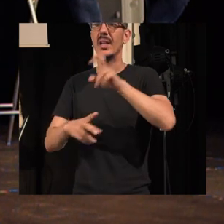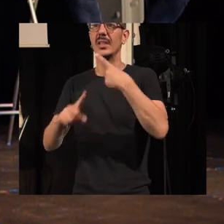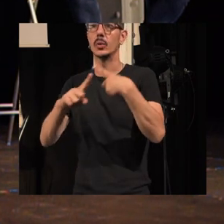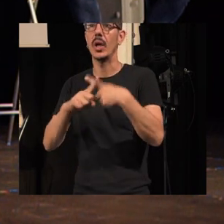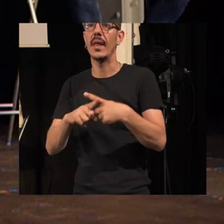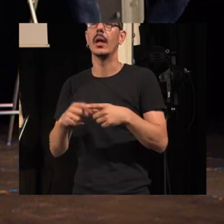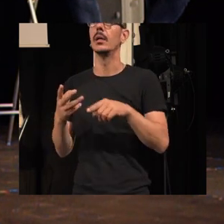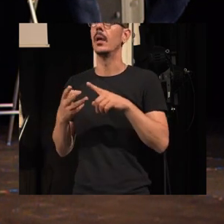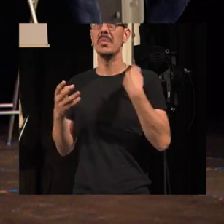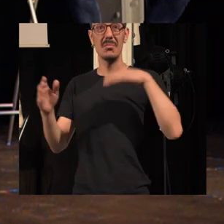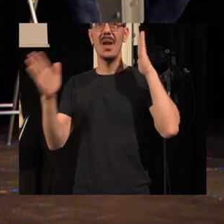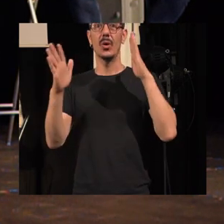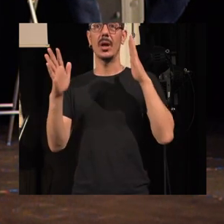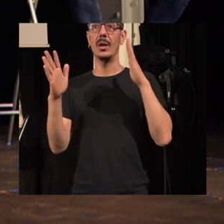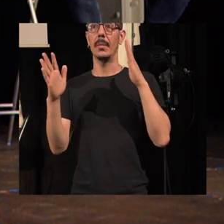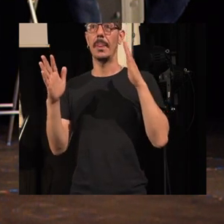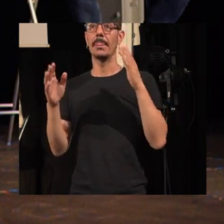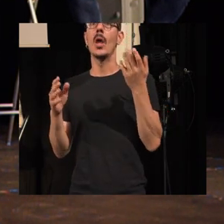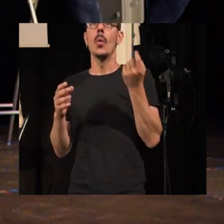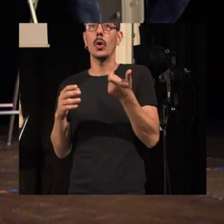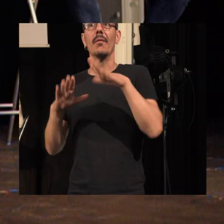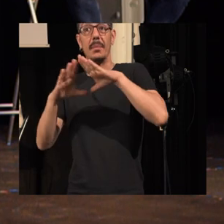se plantearon en esa época y que ha sido un